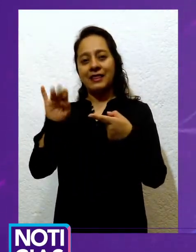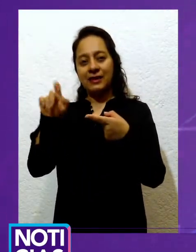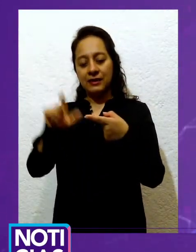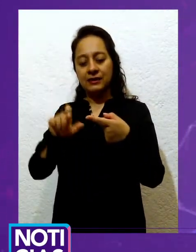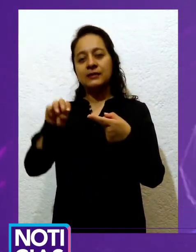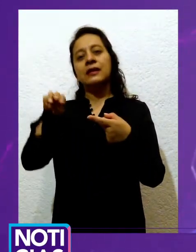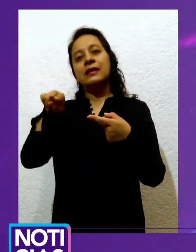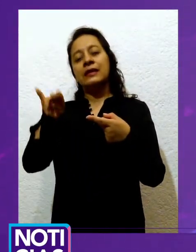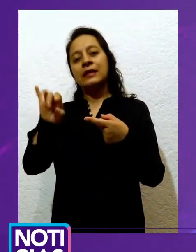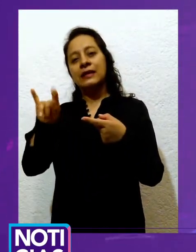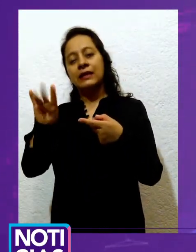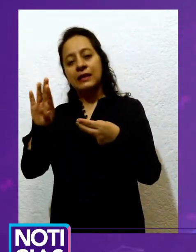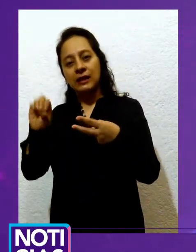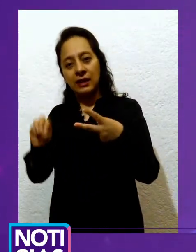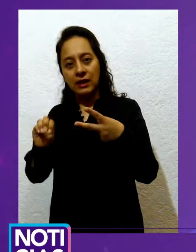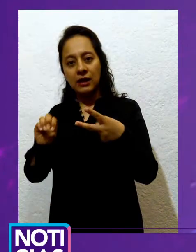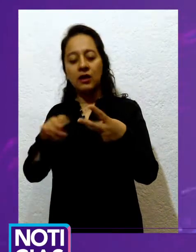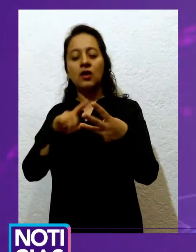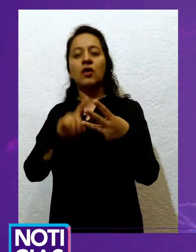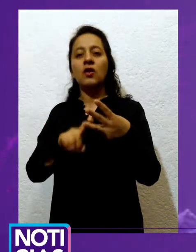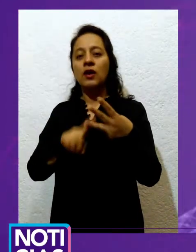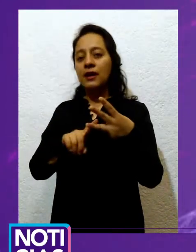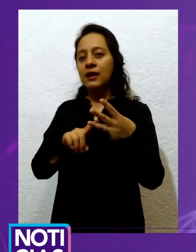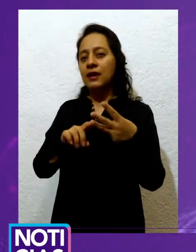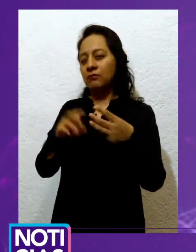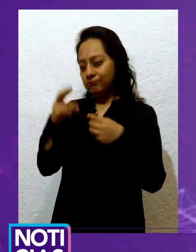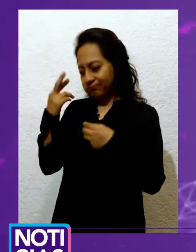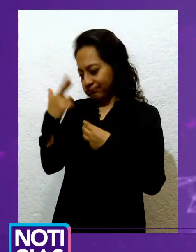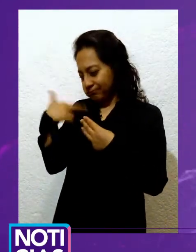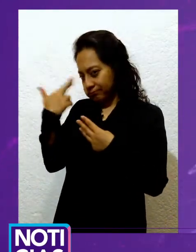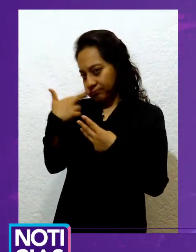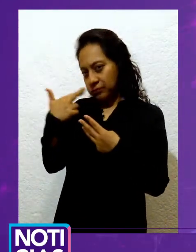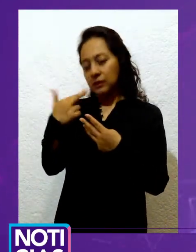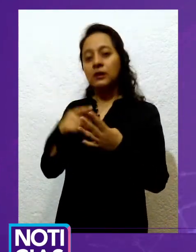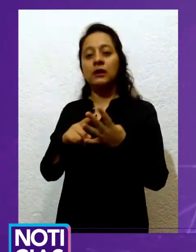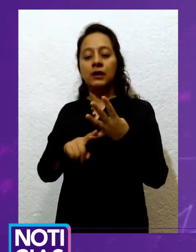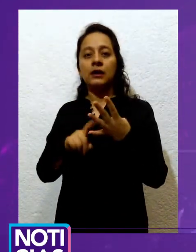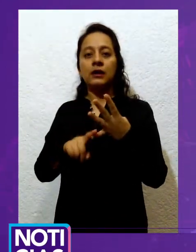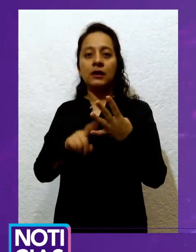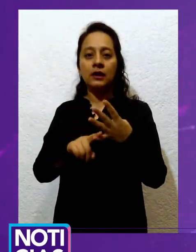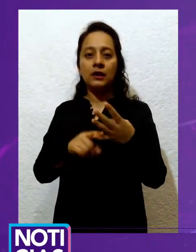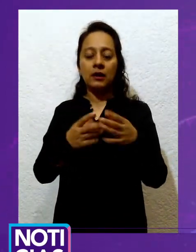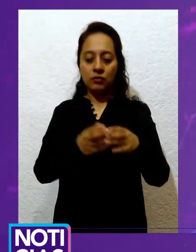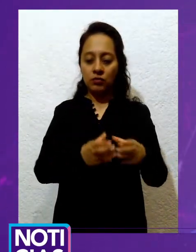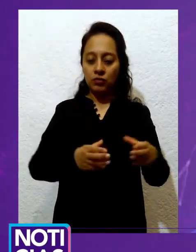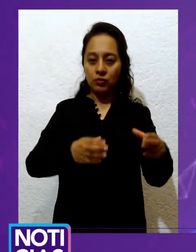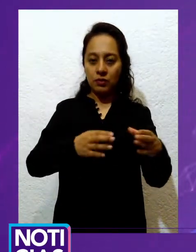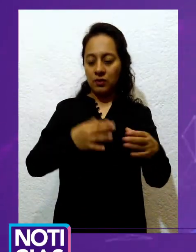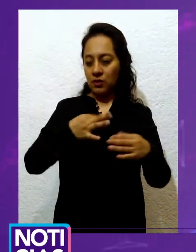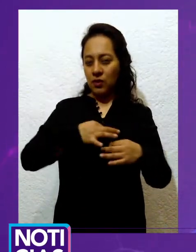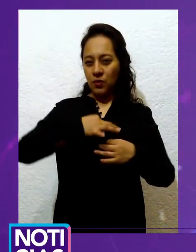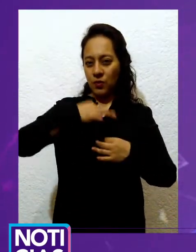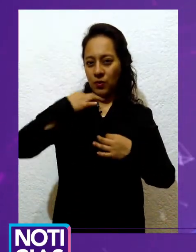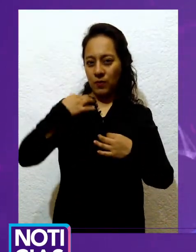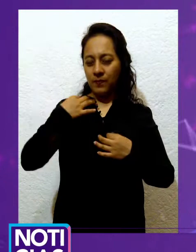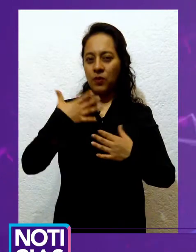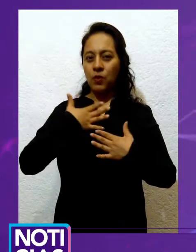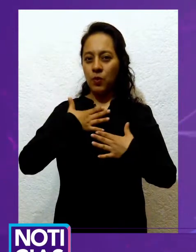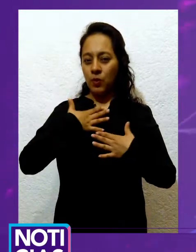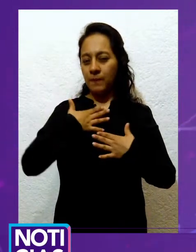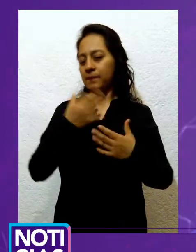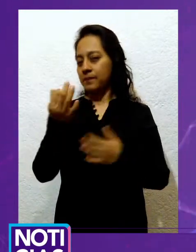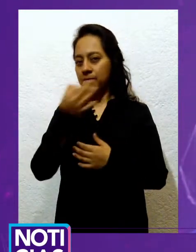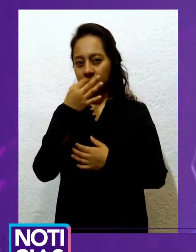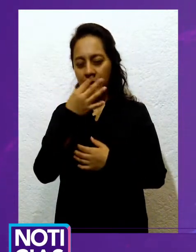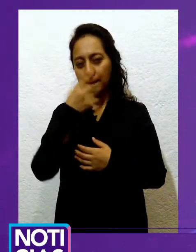dyn sin látex cánula para drenaje torácico y medicina a los hospitales en sabin número 29 santacruz y la